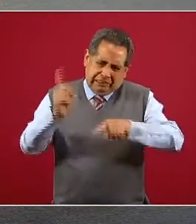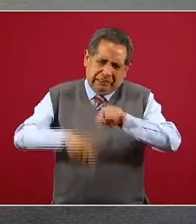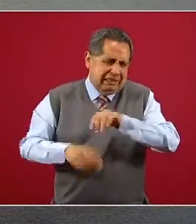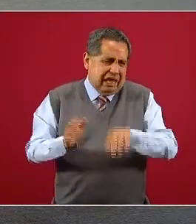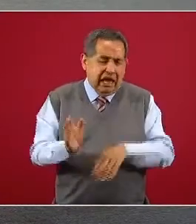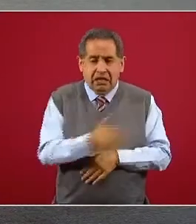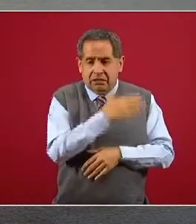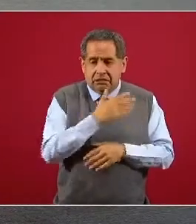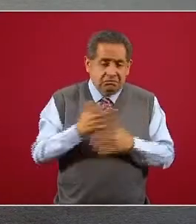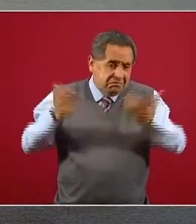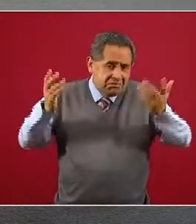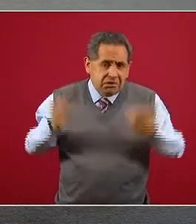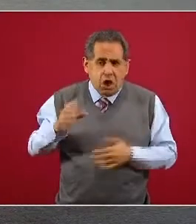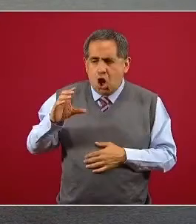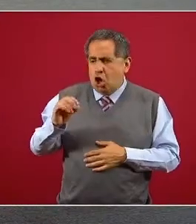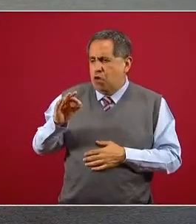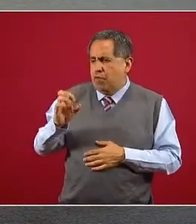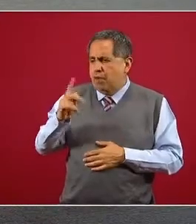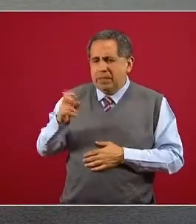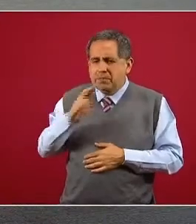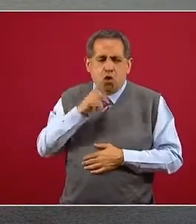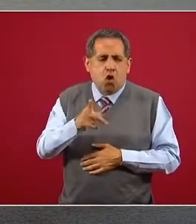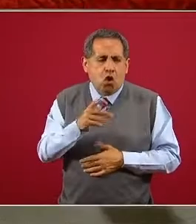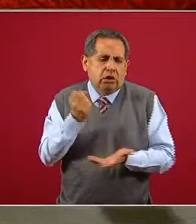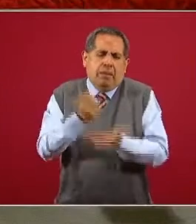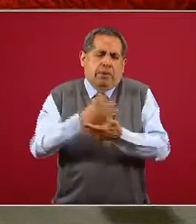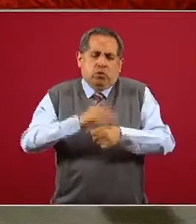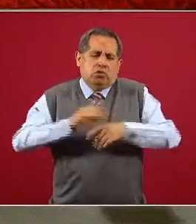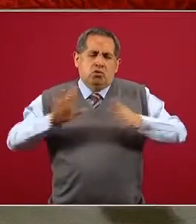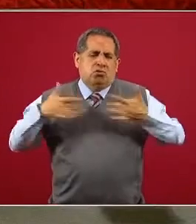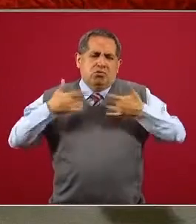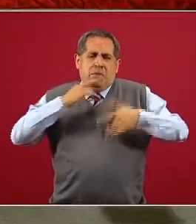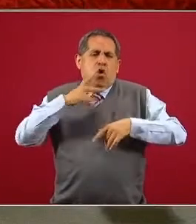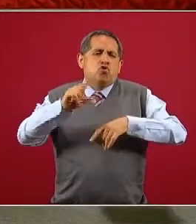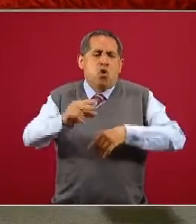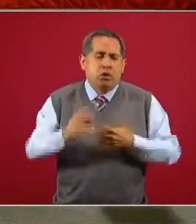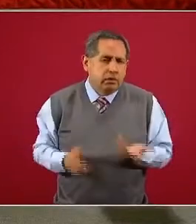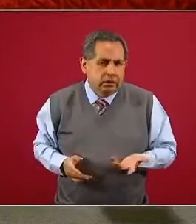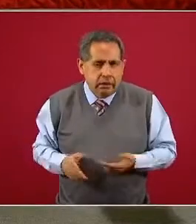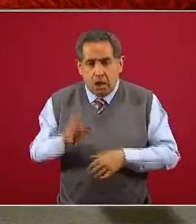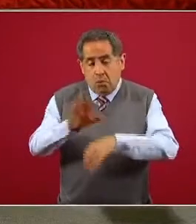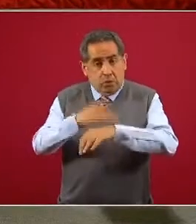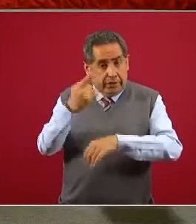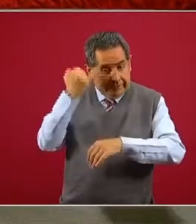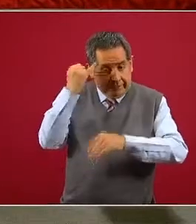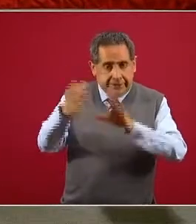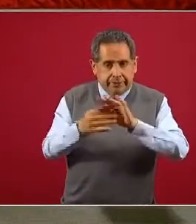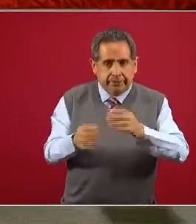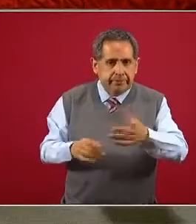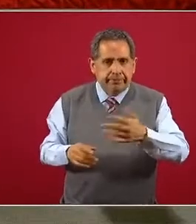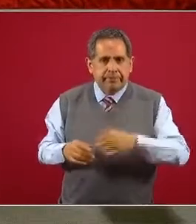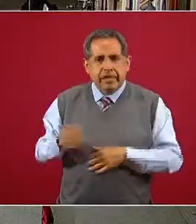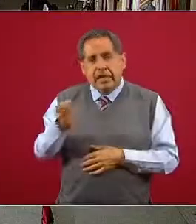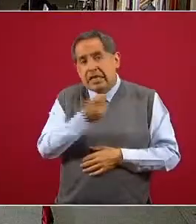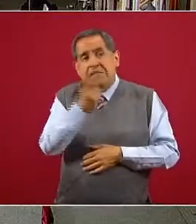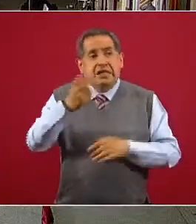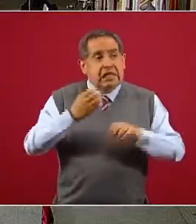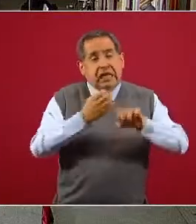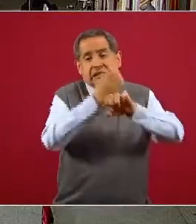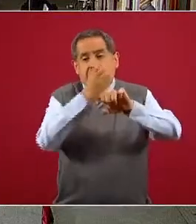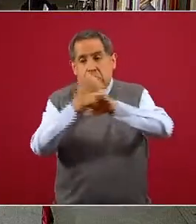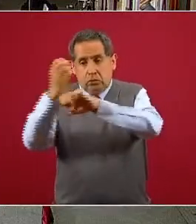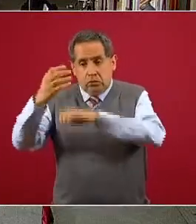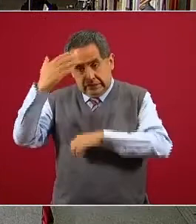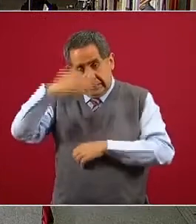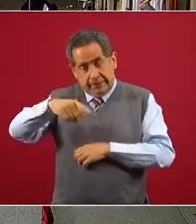mercado o que COFEPRIS no participara en estas autorizaciones? Porque le comento una situación, usted sabe que en varias entidades